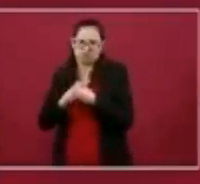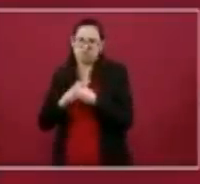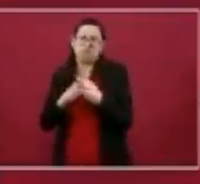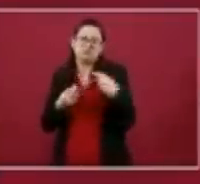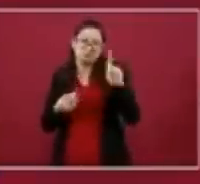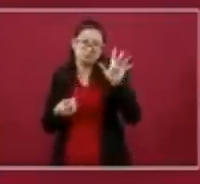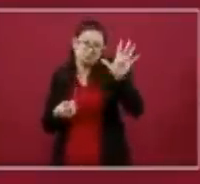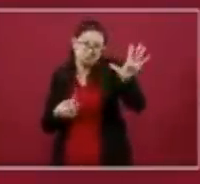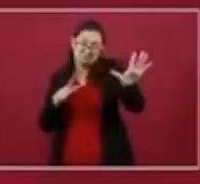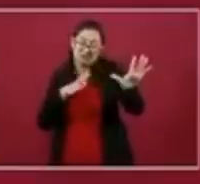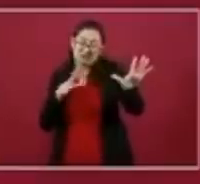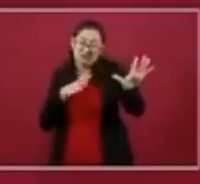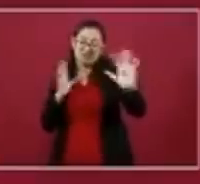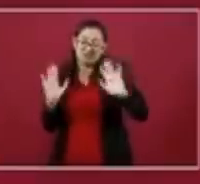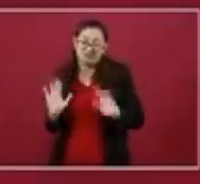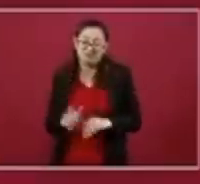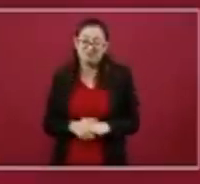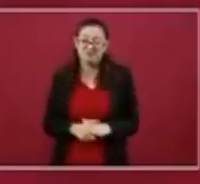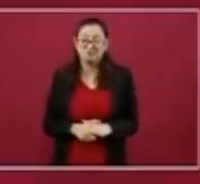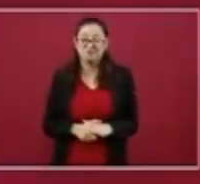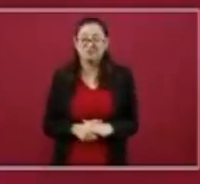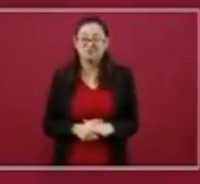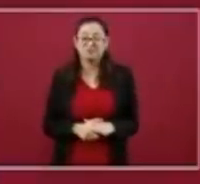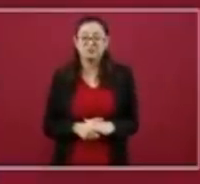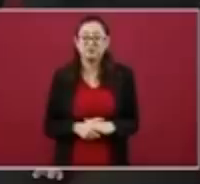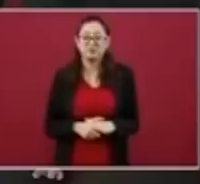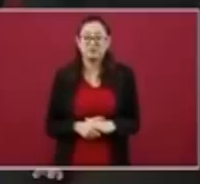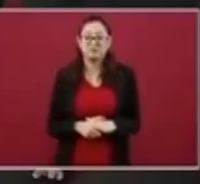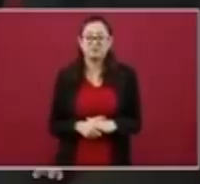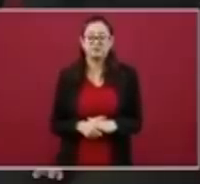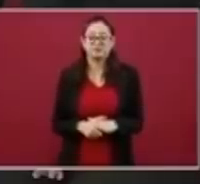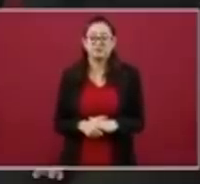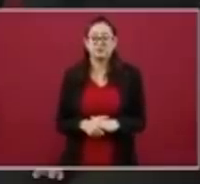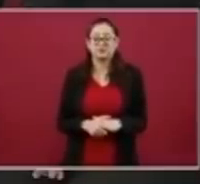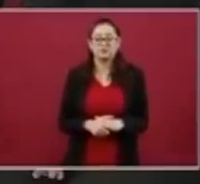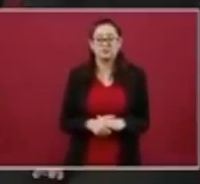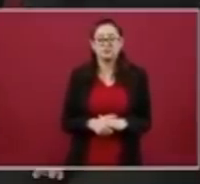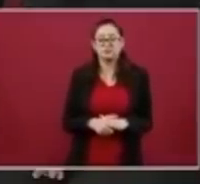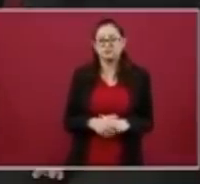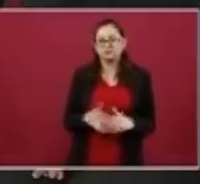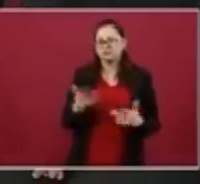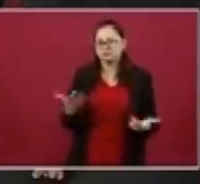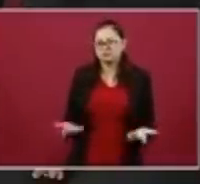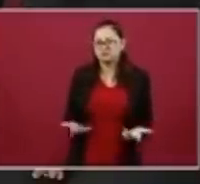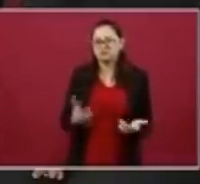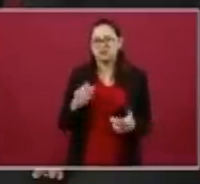Entonces, todo lo que se dé a conocer que signifique